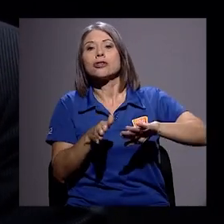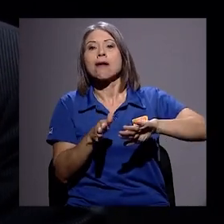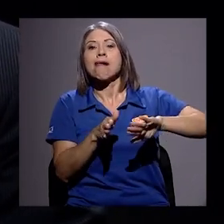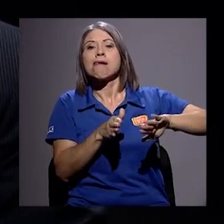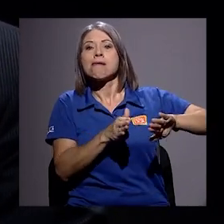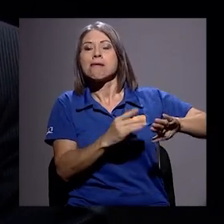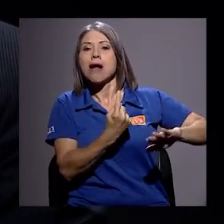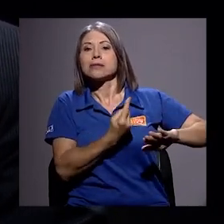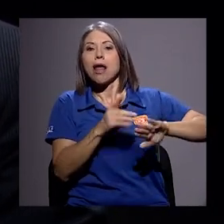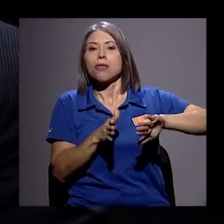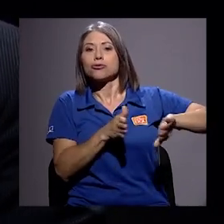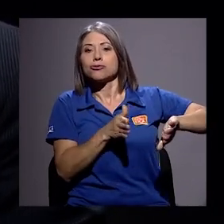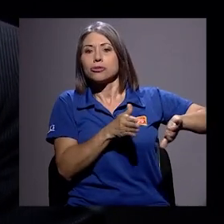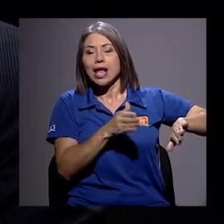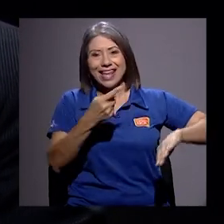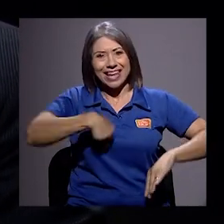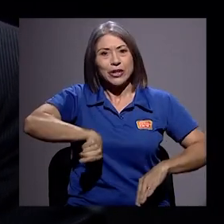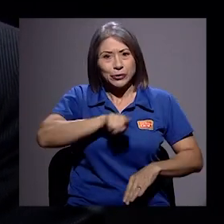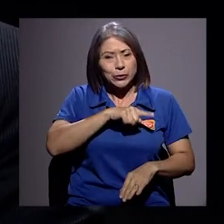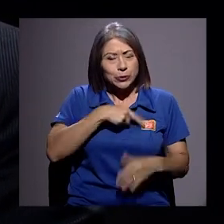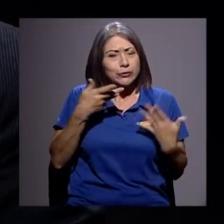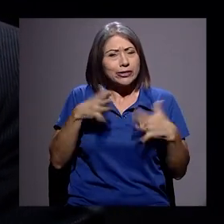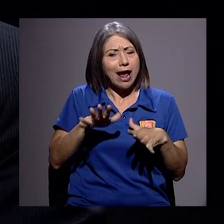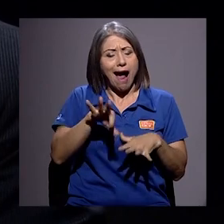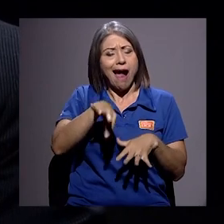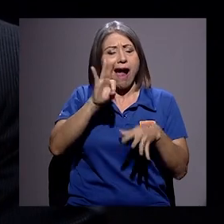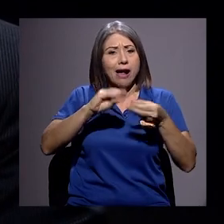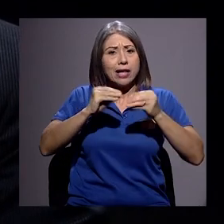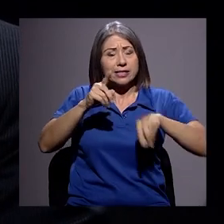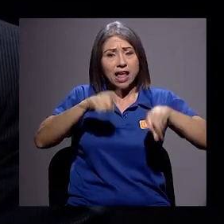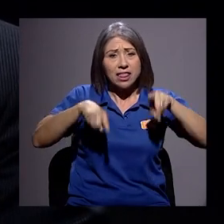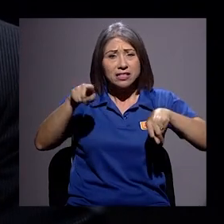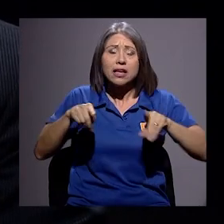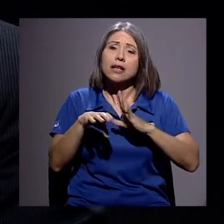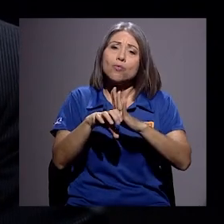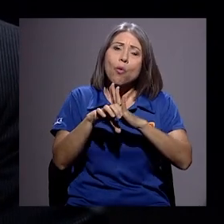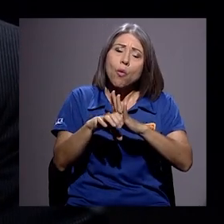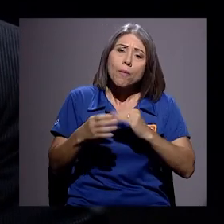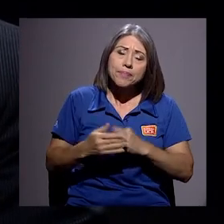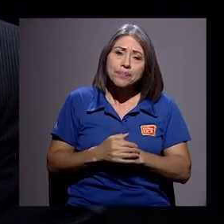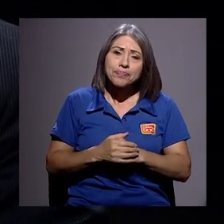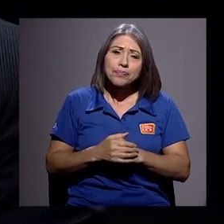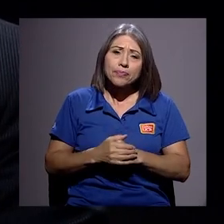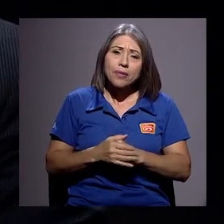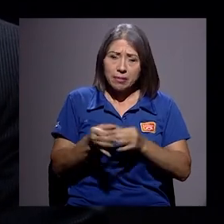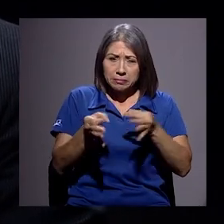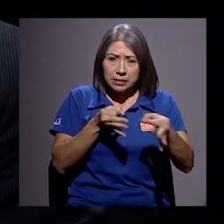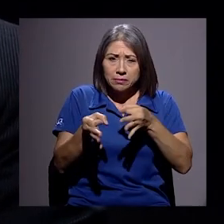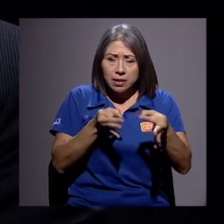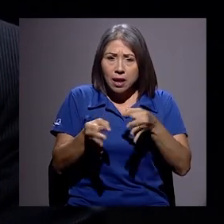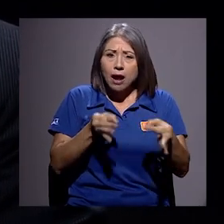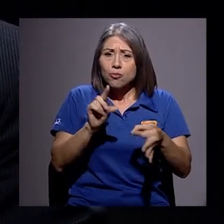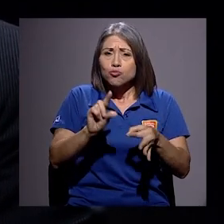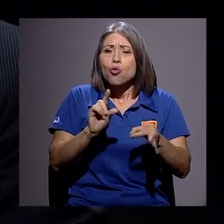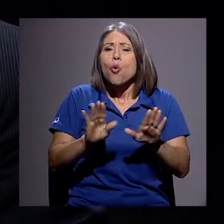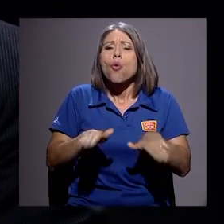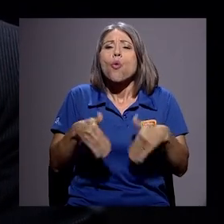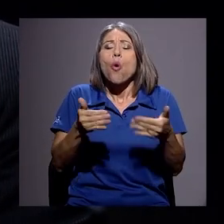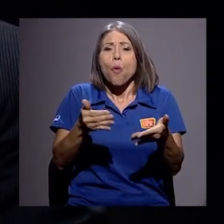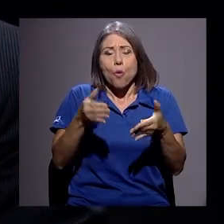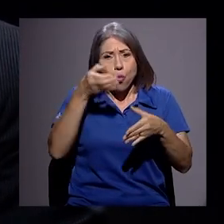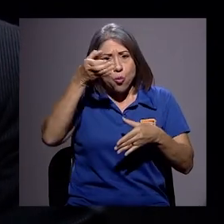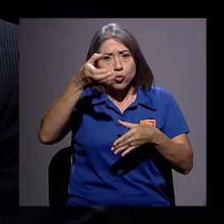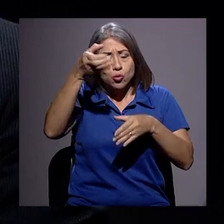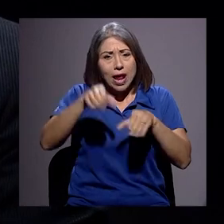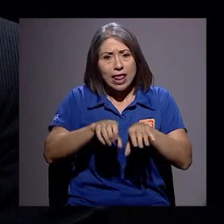y nos hemos encontrado y hemos creado de hecho estadísticas por ejemplo de para explicar un poco cómo funciona esa cultura